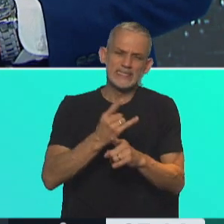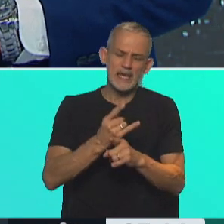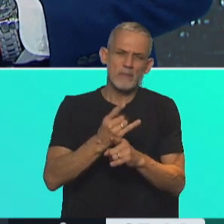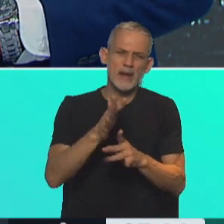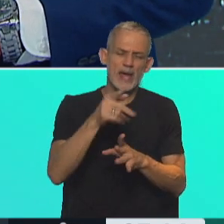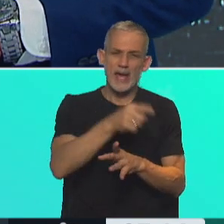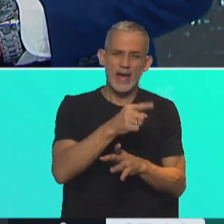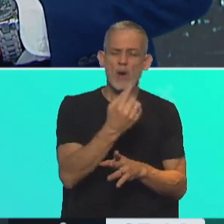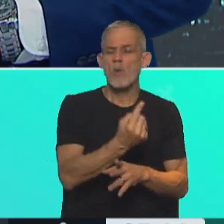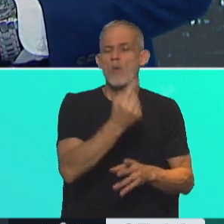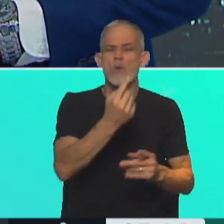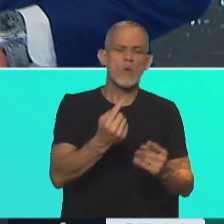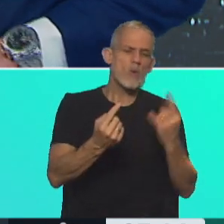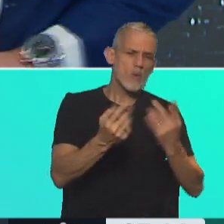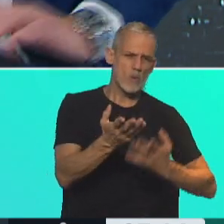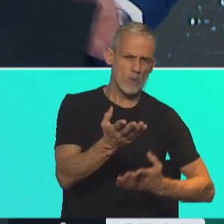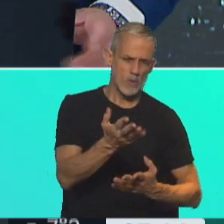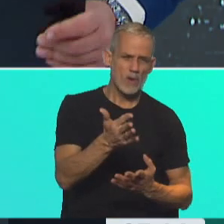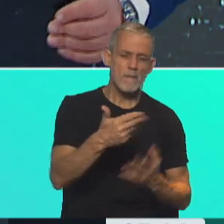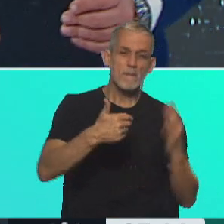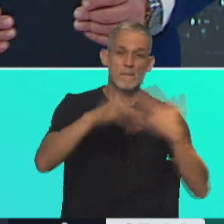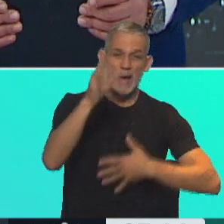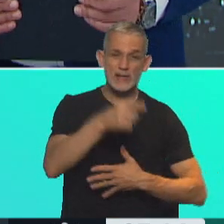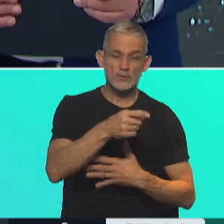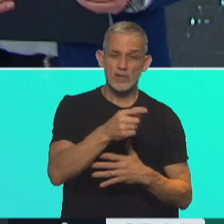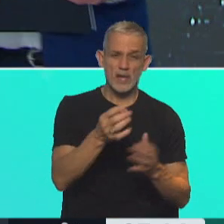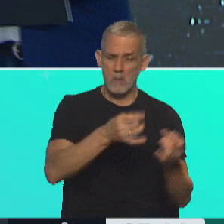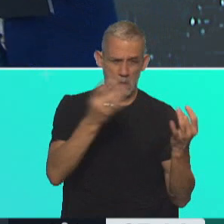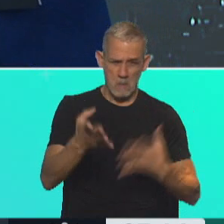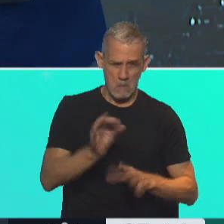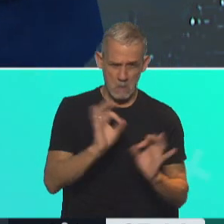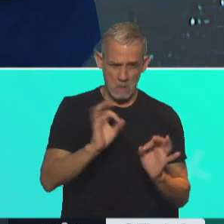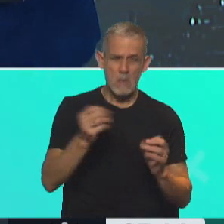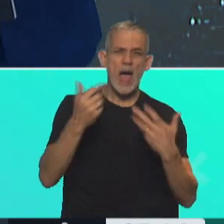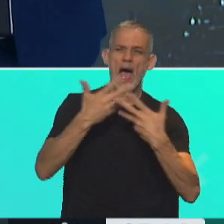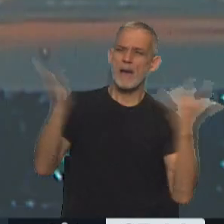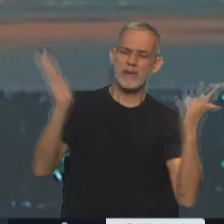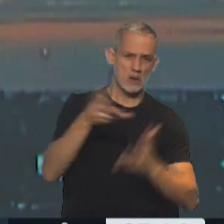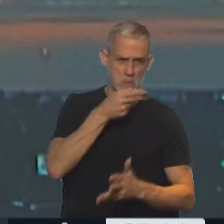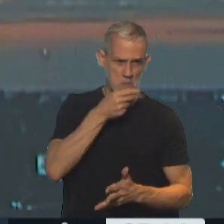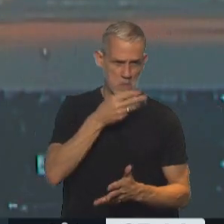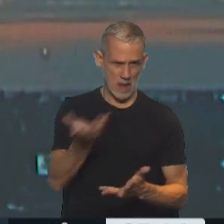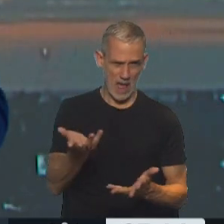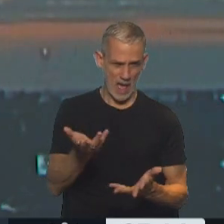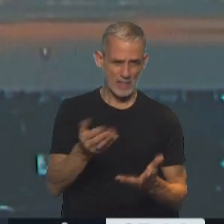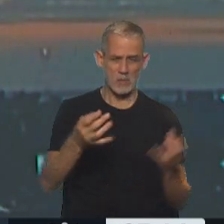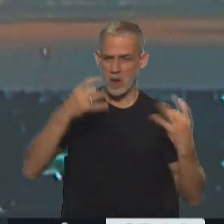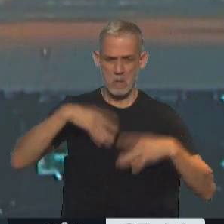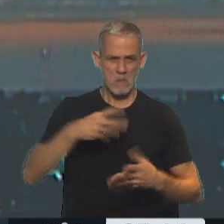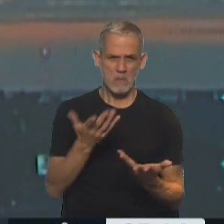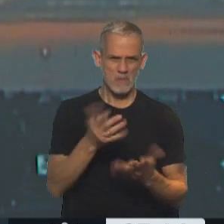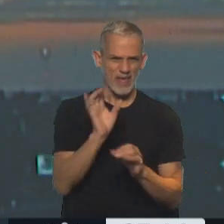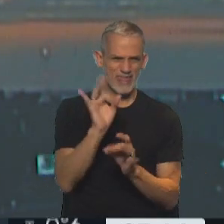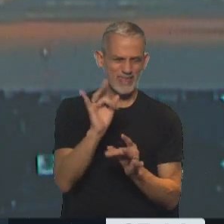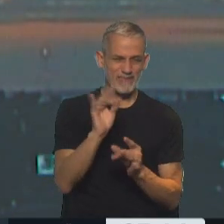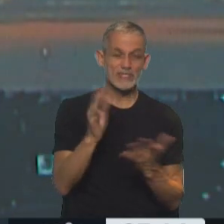tipo de casos y generalmente la gran mayoría no se contagian en los espacios abiertos. Claro. Porque es muy difícil,